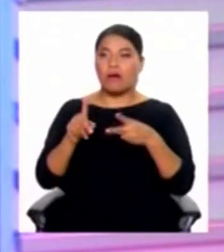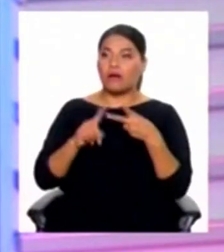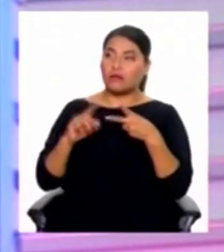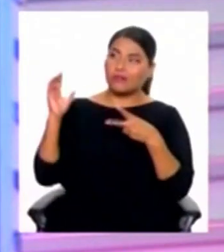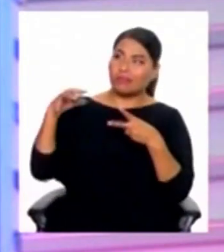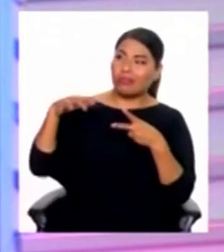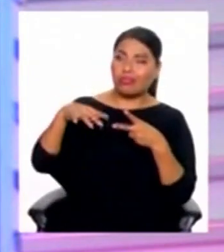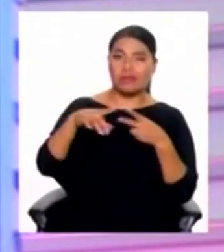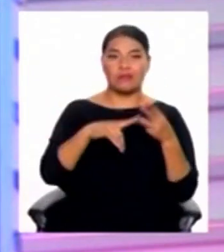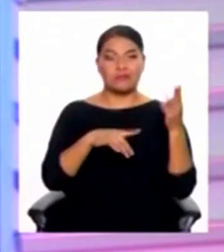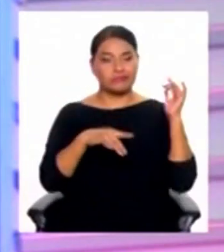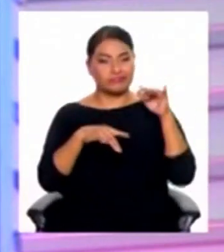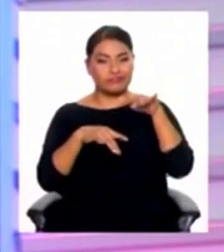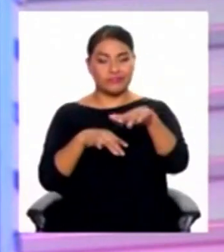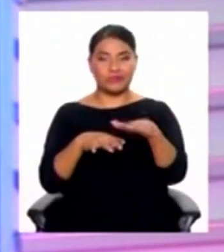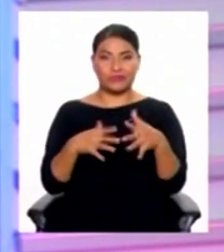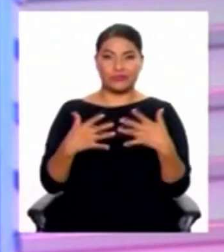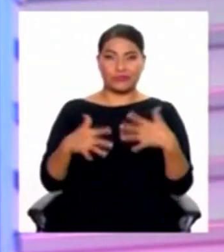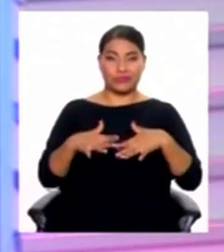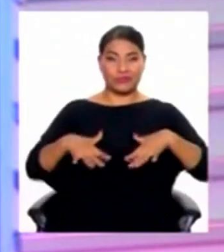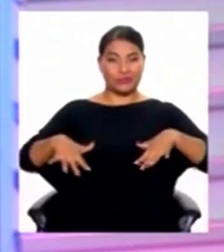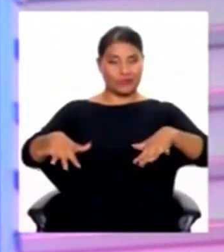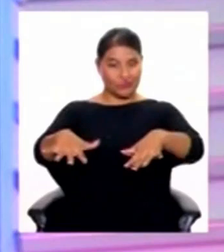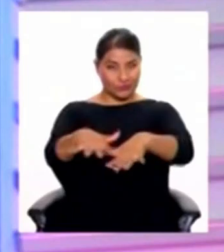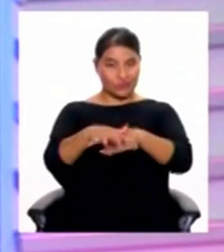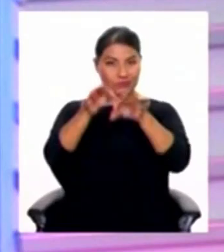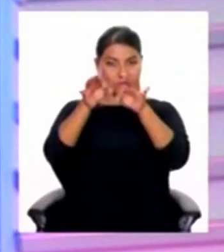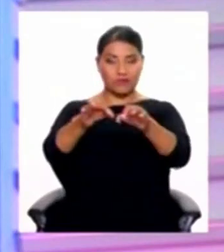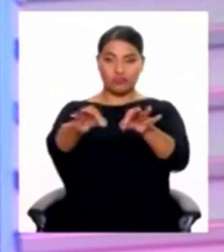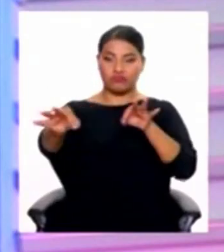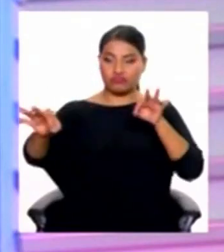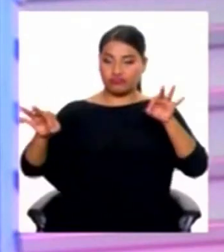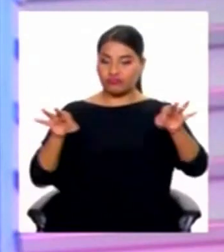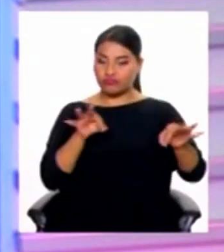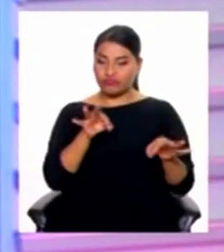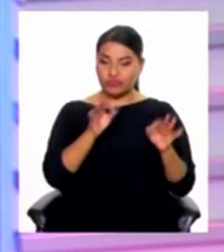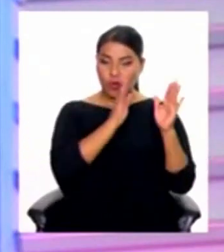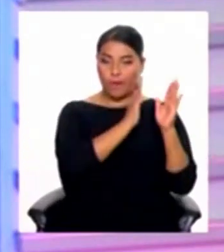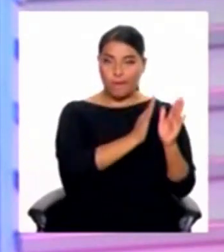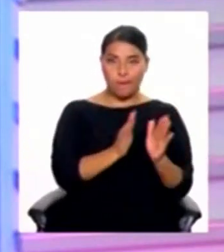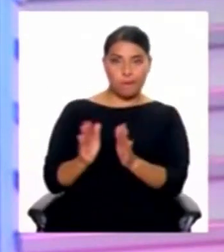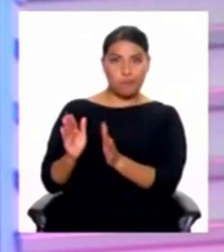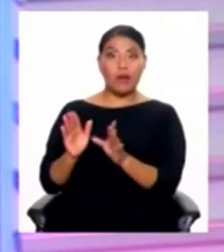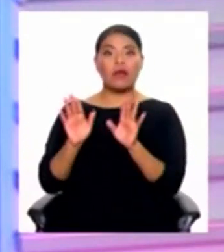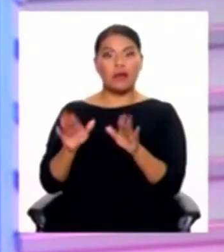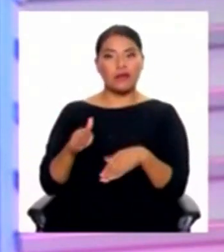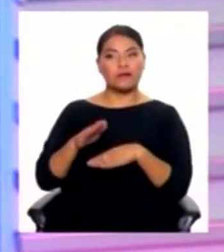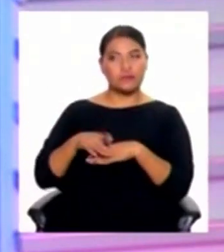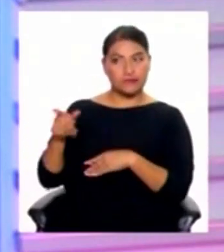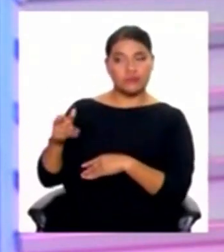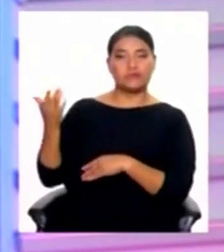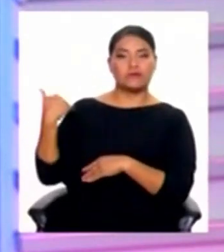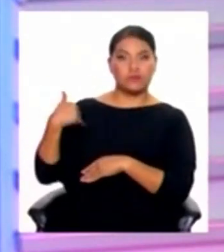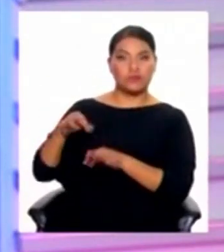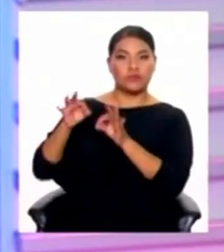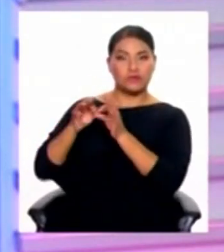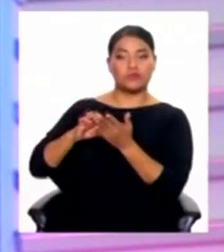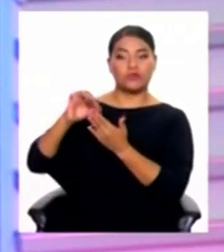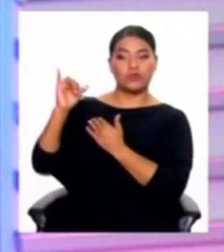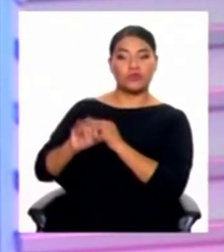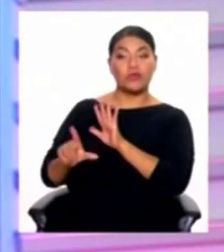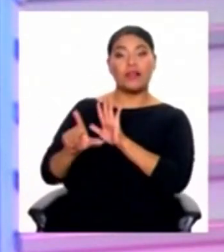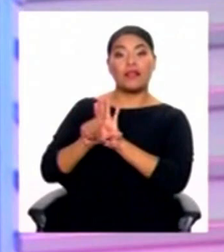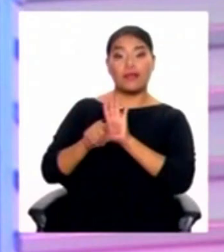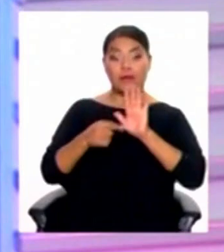Costero, etcétera. Todo eso tiene que ver con una palabra que se llama ordenamiento territorial, y como habíamos dicho al comienzo, se ha aprobado un proyecto de ley. Este